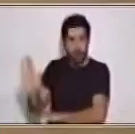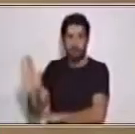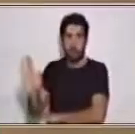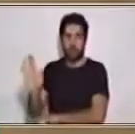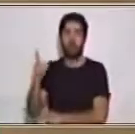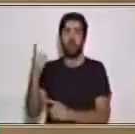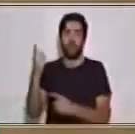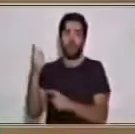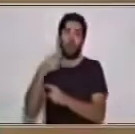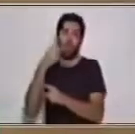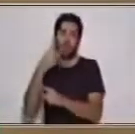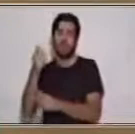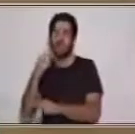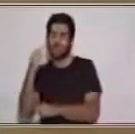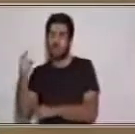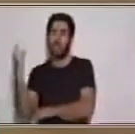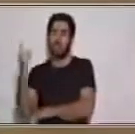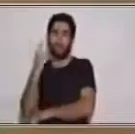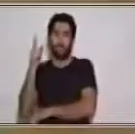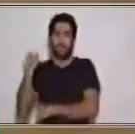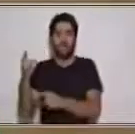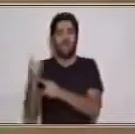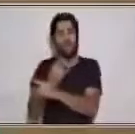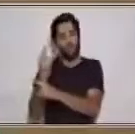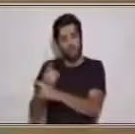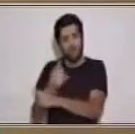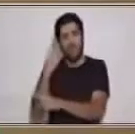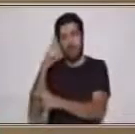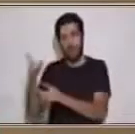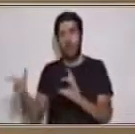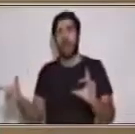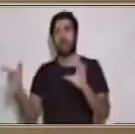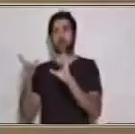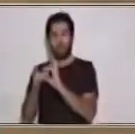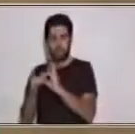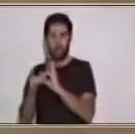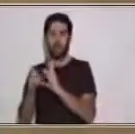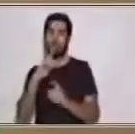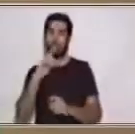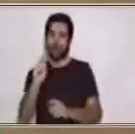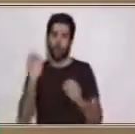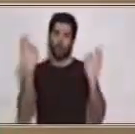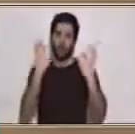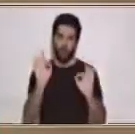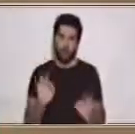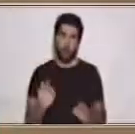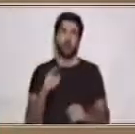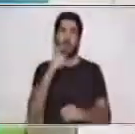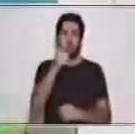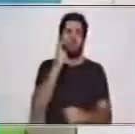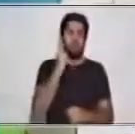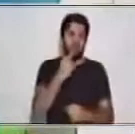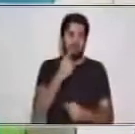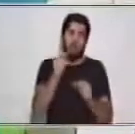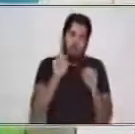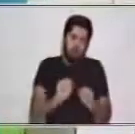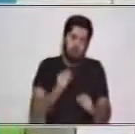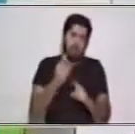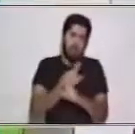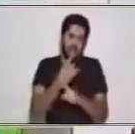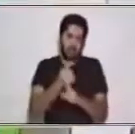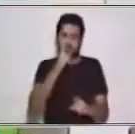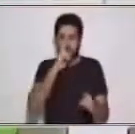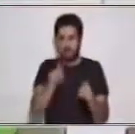que utilicemos estos conectores para poder dar ese mensaje de la mejor manera. Entonces vamos a escuchar y vamos a